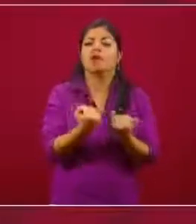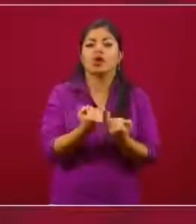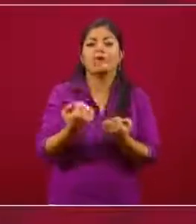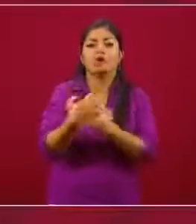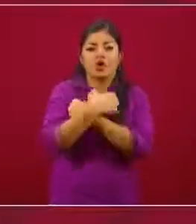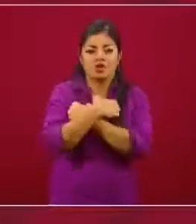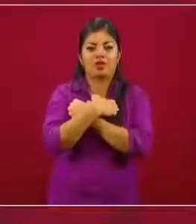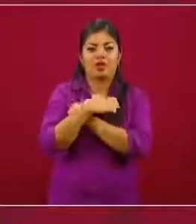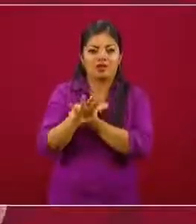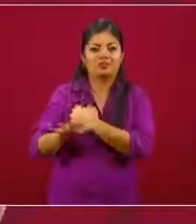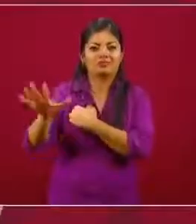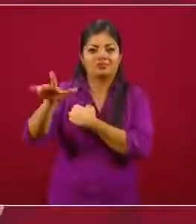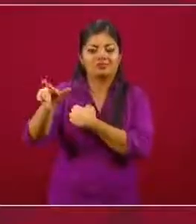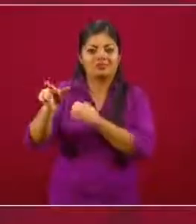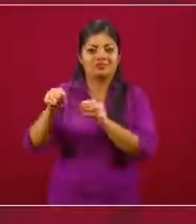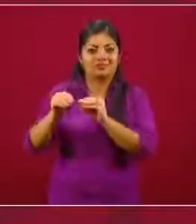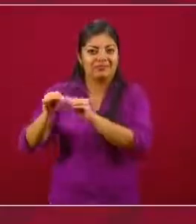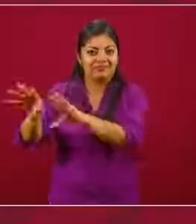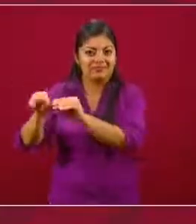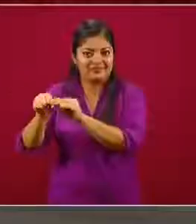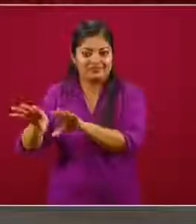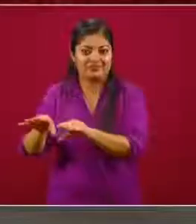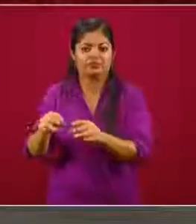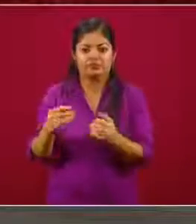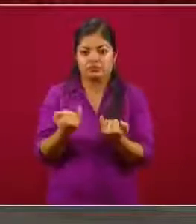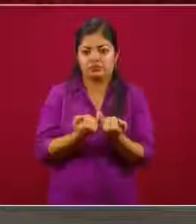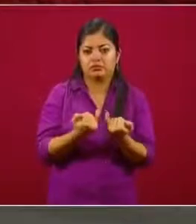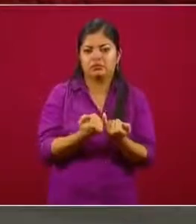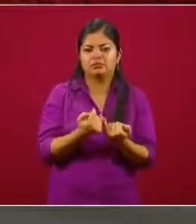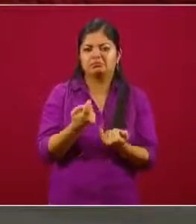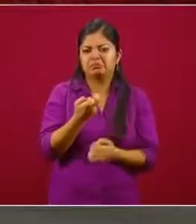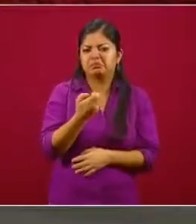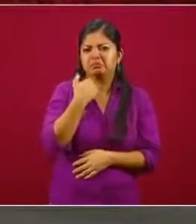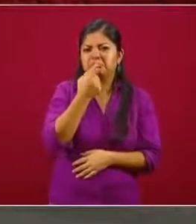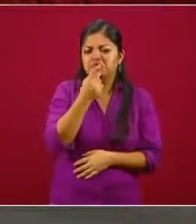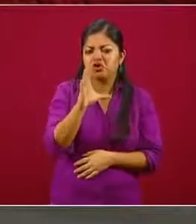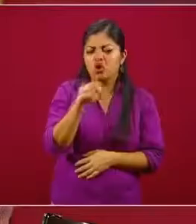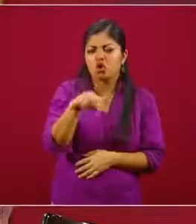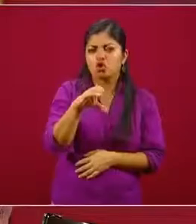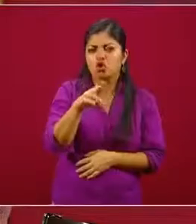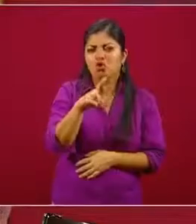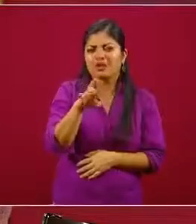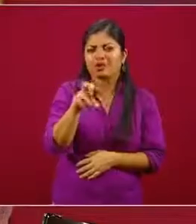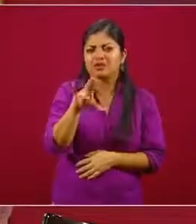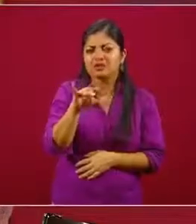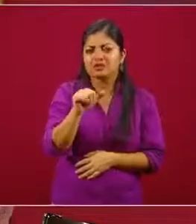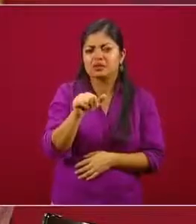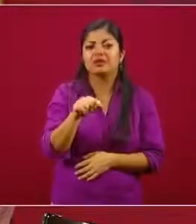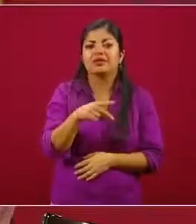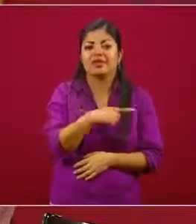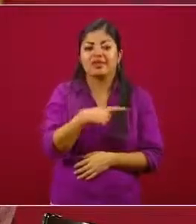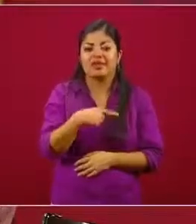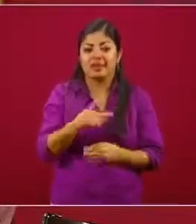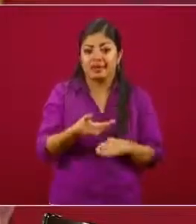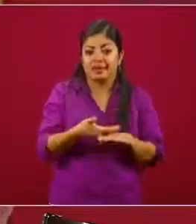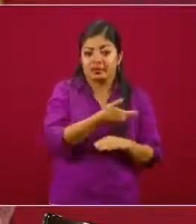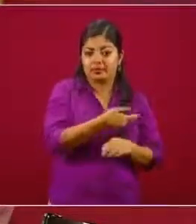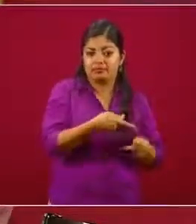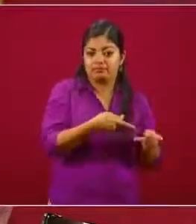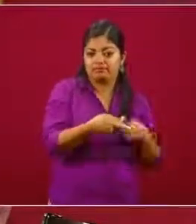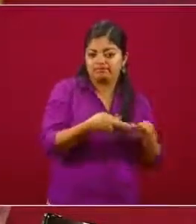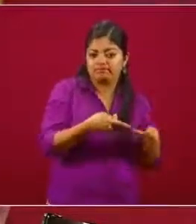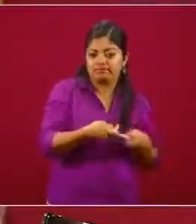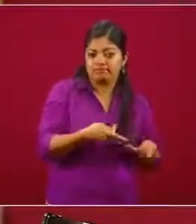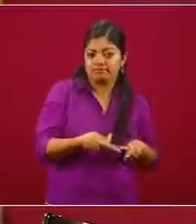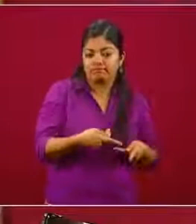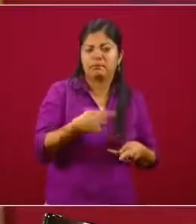también tienen concurrencia, que quiere decir se tienen que establecer los mecanismos para que se